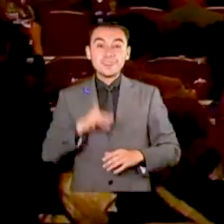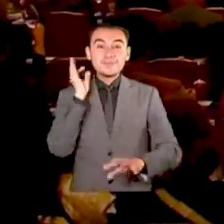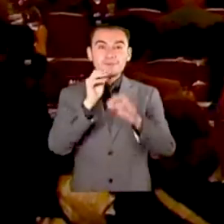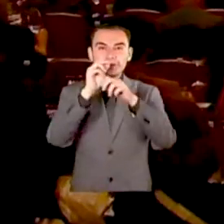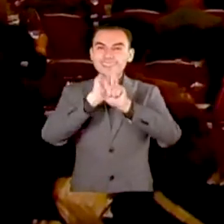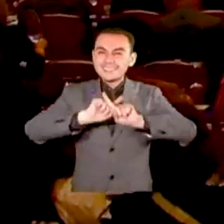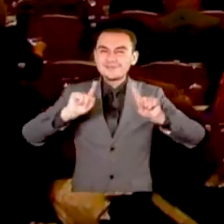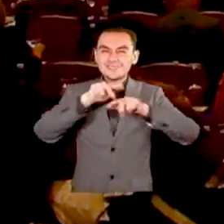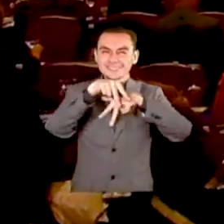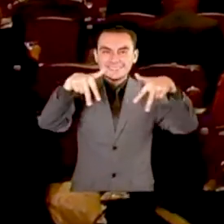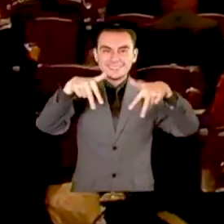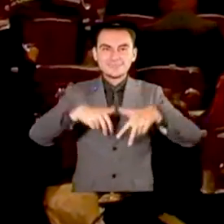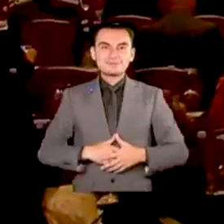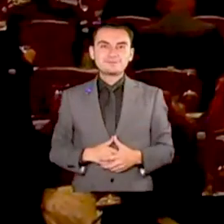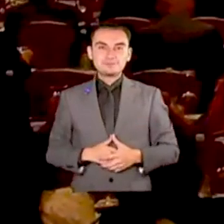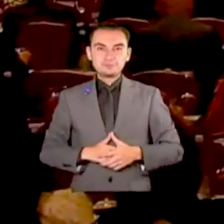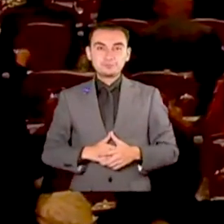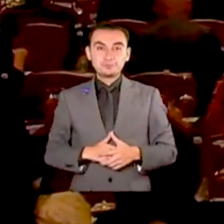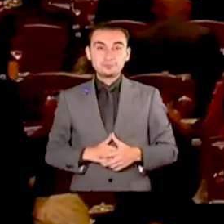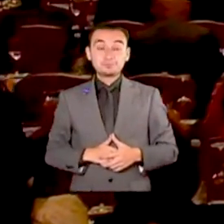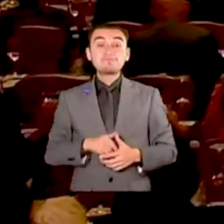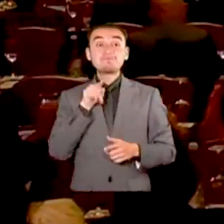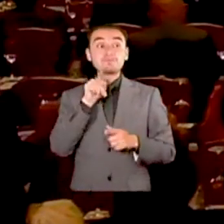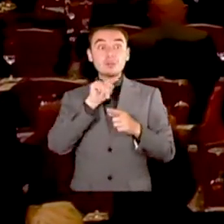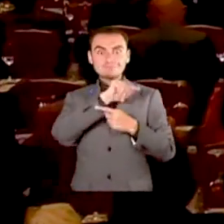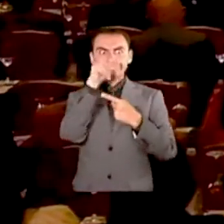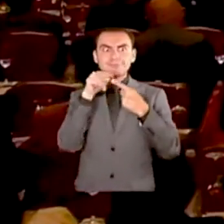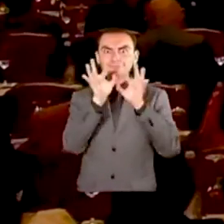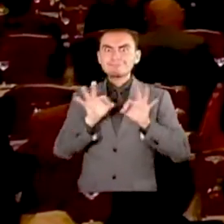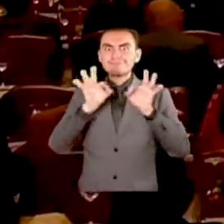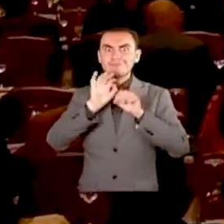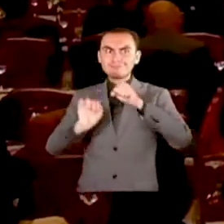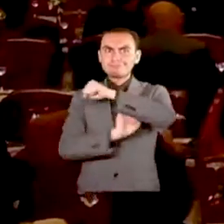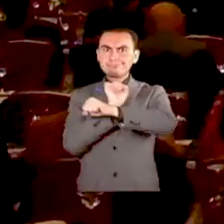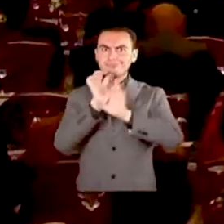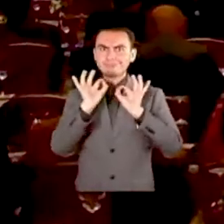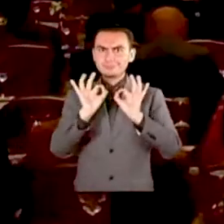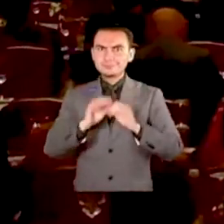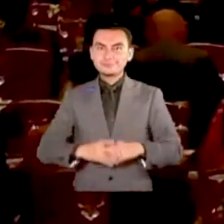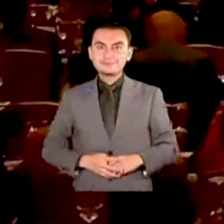Enfoque diferencial y de género. El principal pilar institucional.